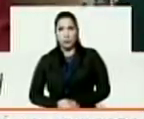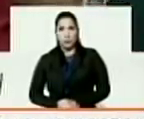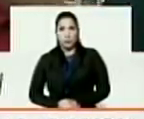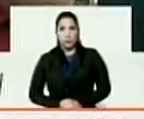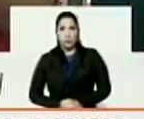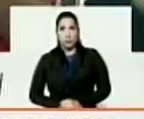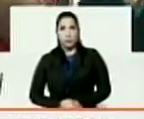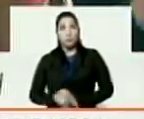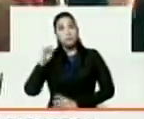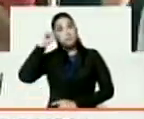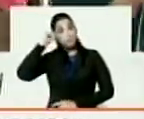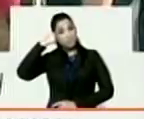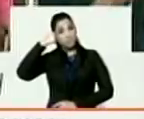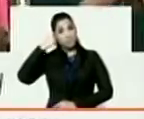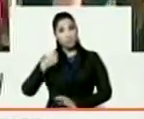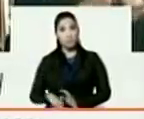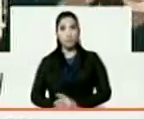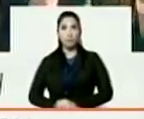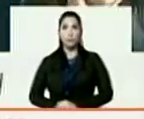recuerden